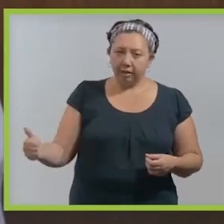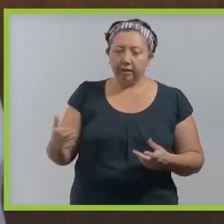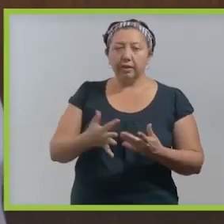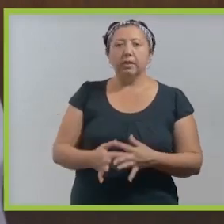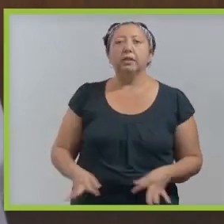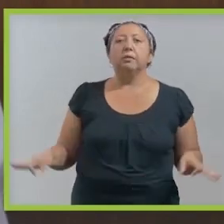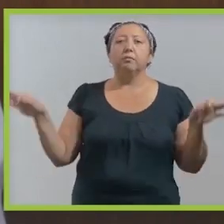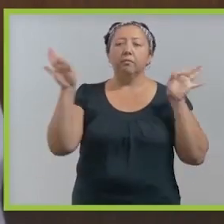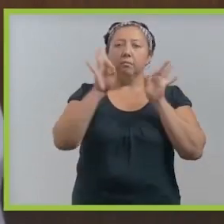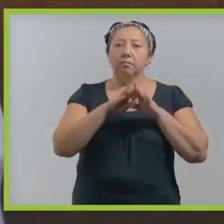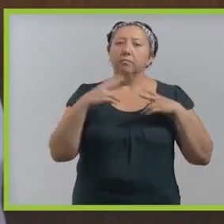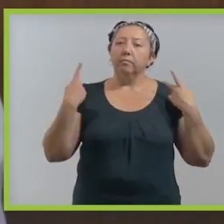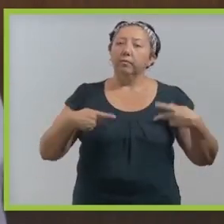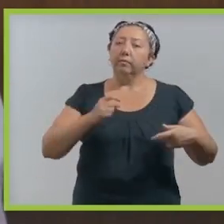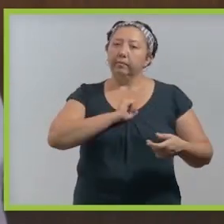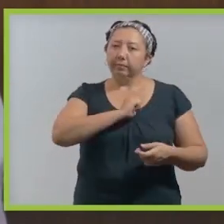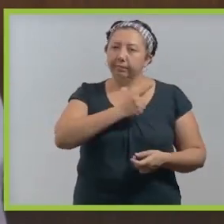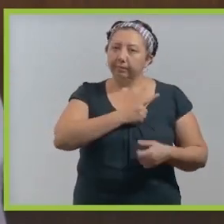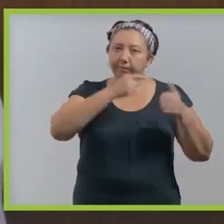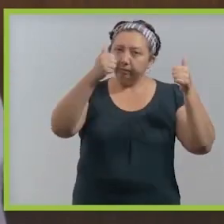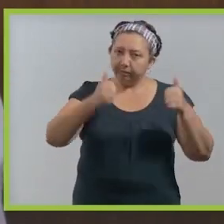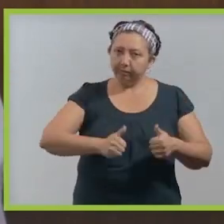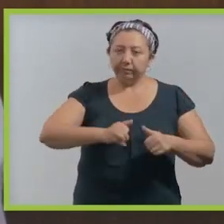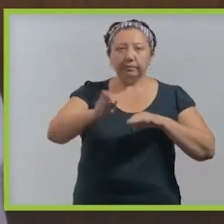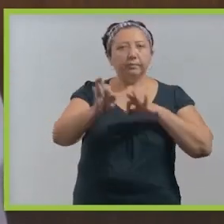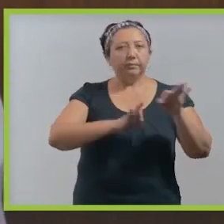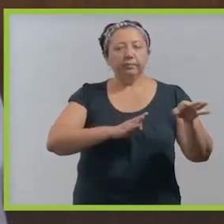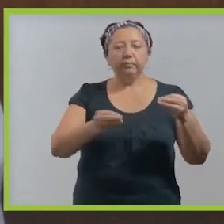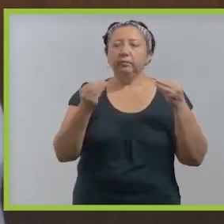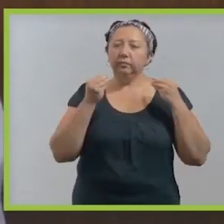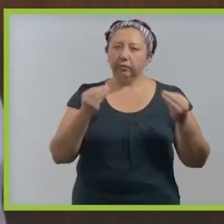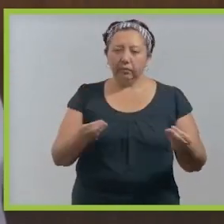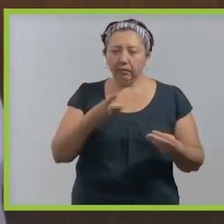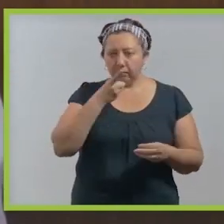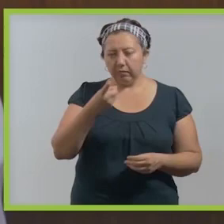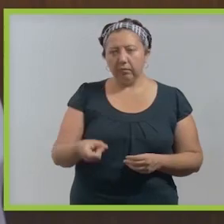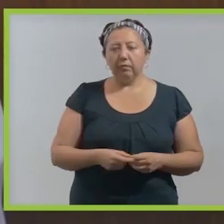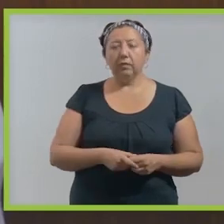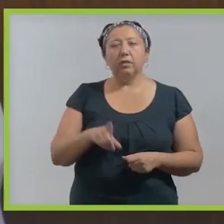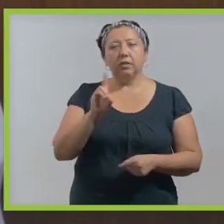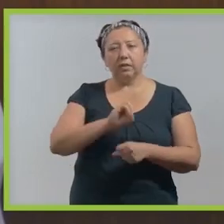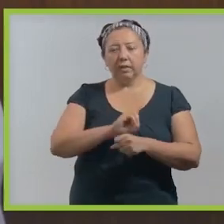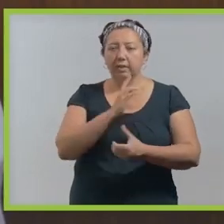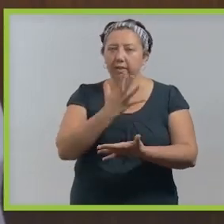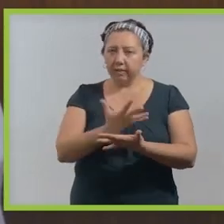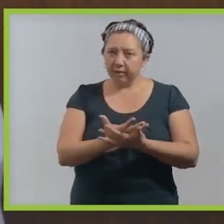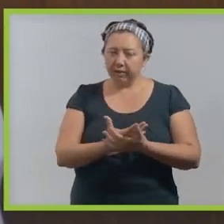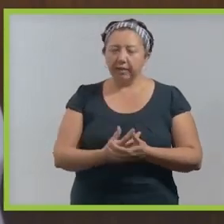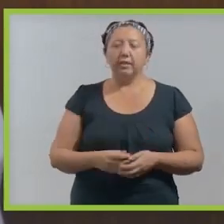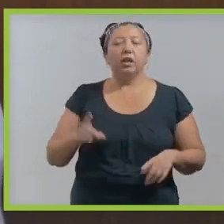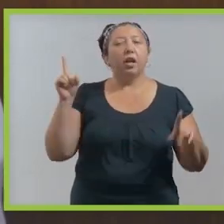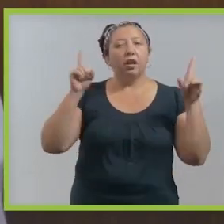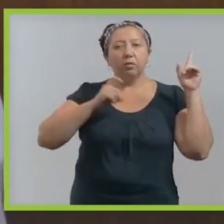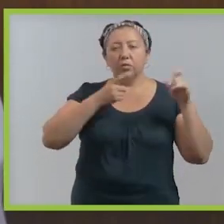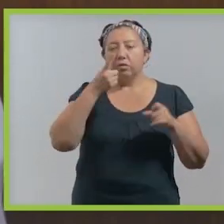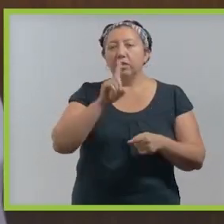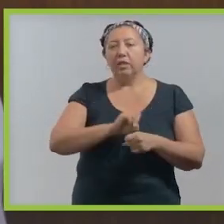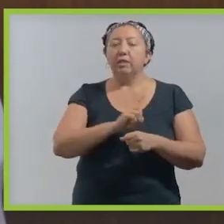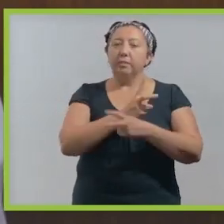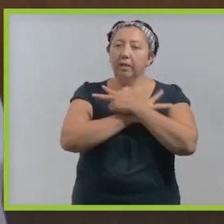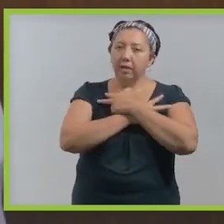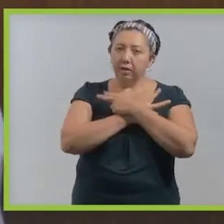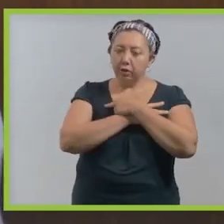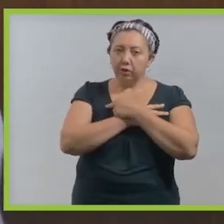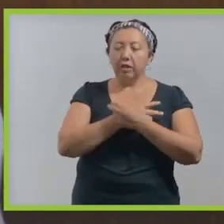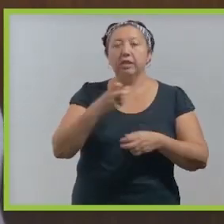esto es muy importante, creo que el personal de salud que se ha quedado ha estado trabajando muy fuerte y se merecen unos días de descanso, algunos se merecen algunos días de